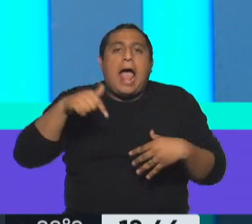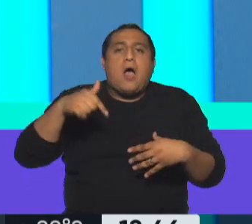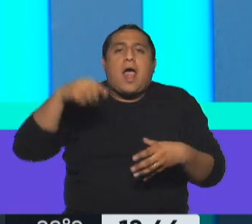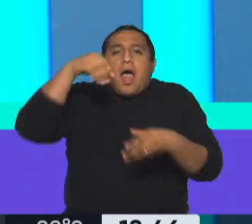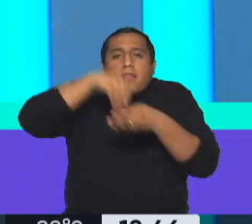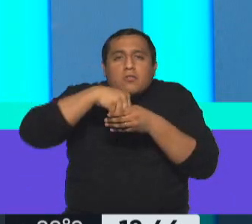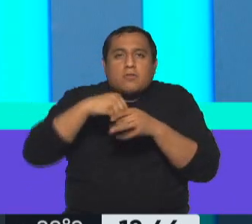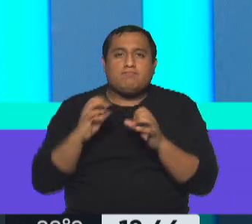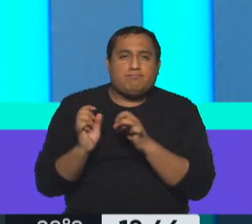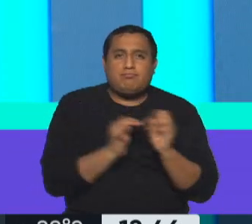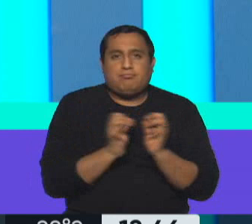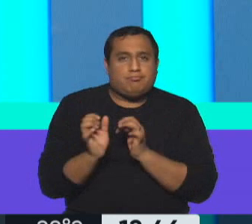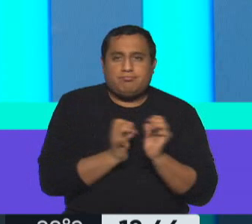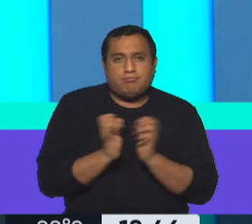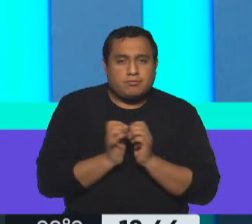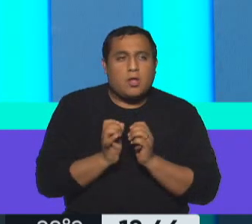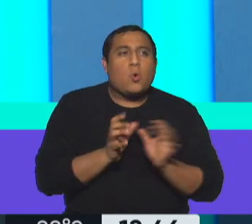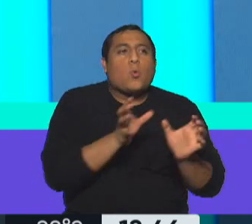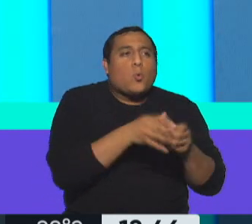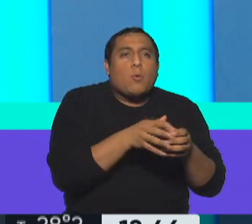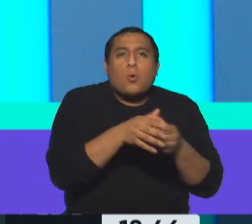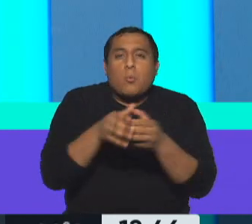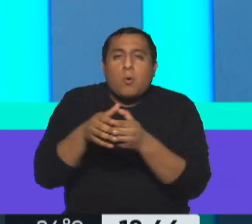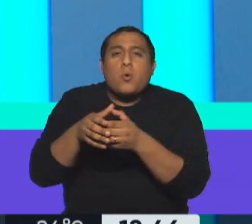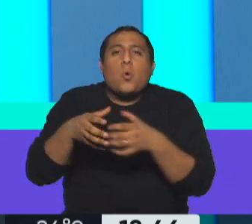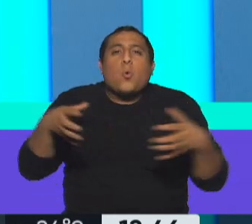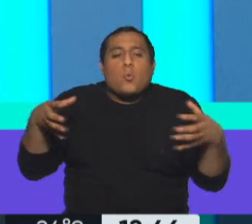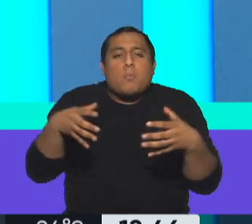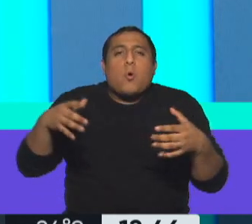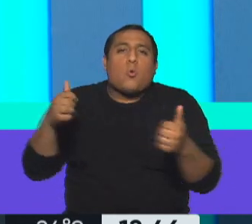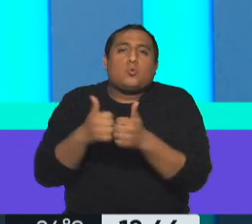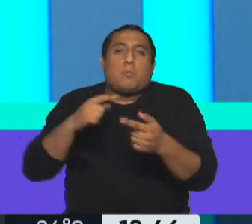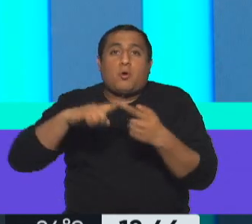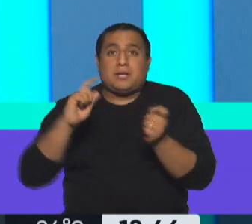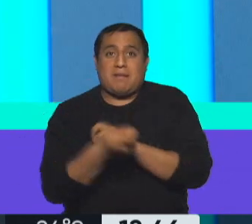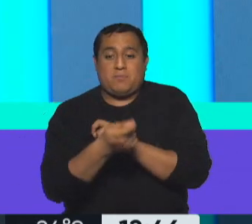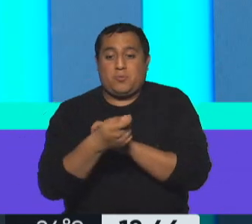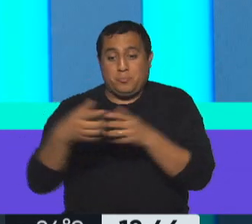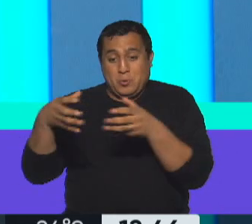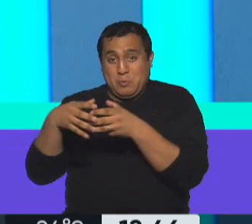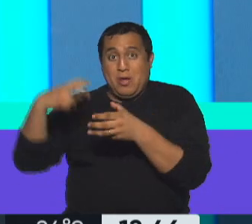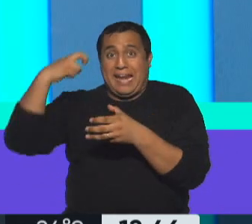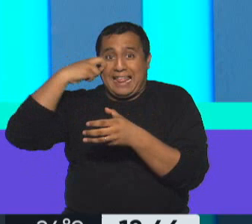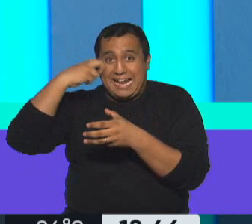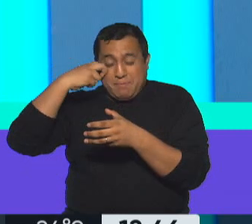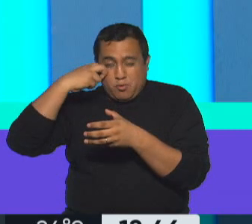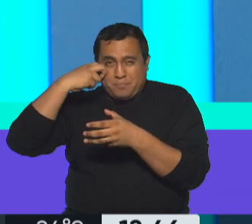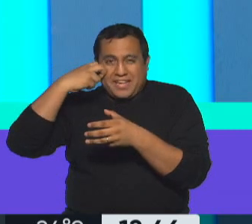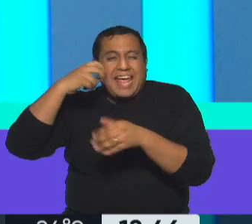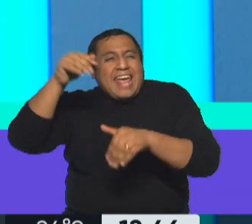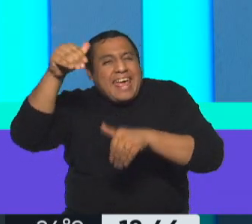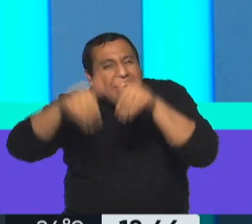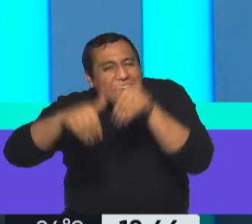que hay entre los diferentes partidos que conforman juntos por el cambio el radicalismo ya desde antes de esta elección